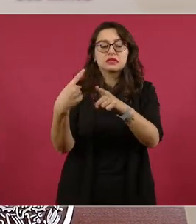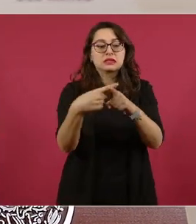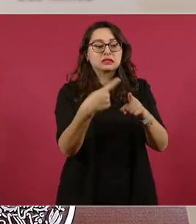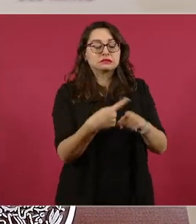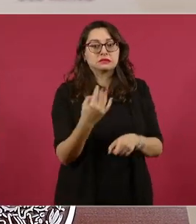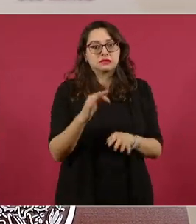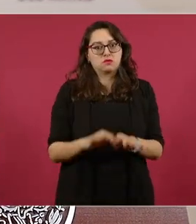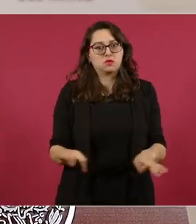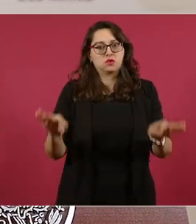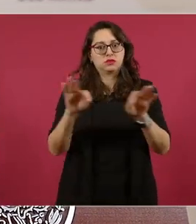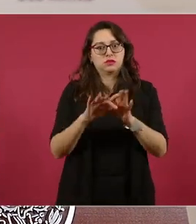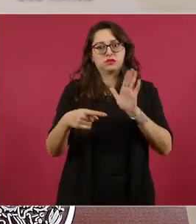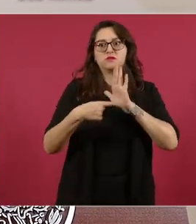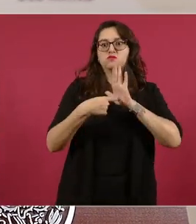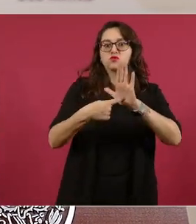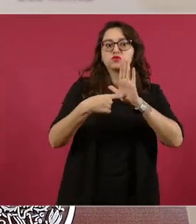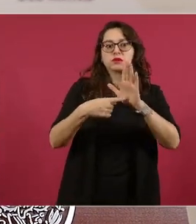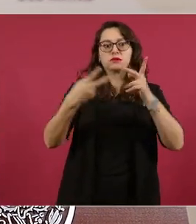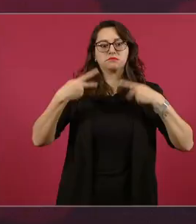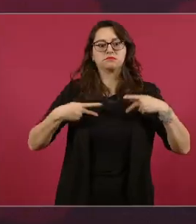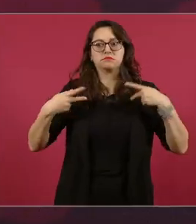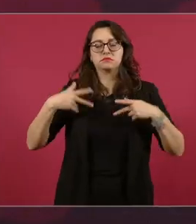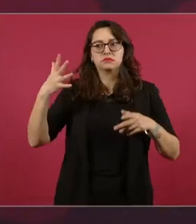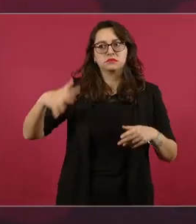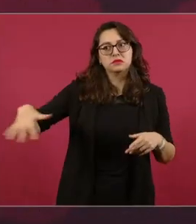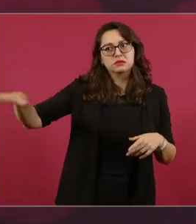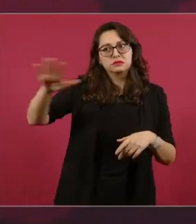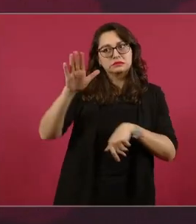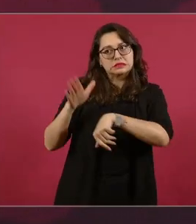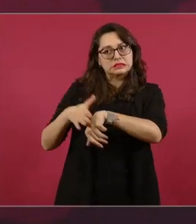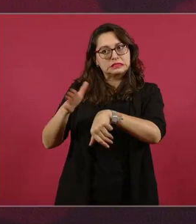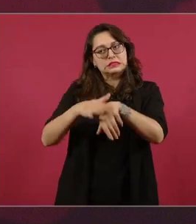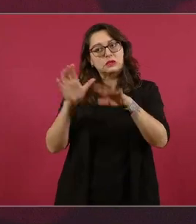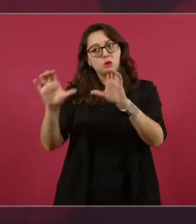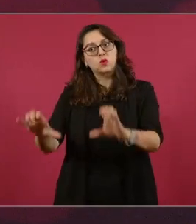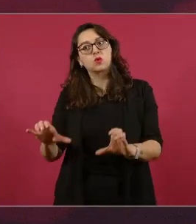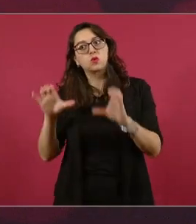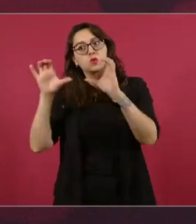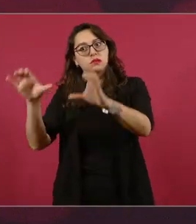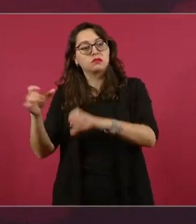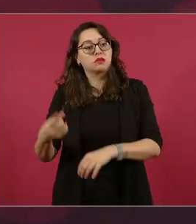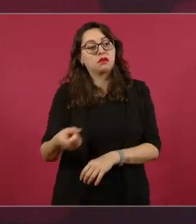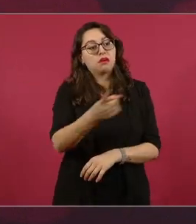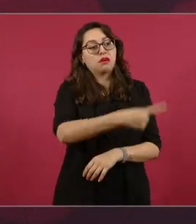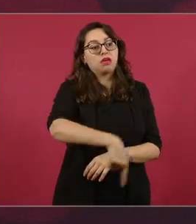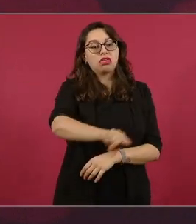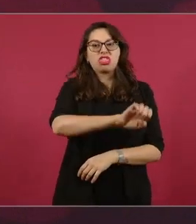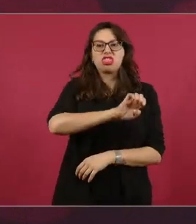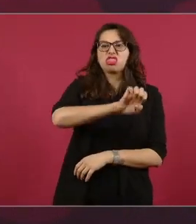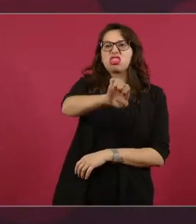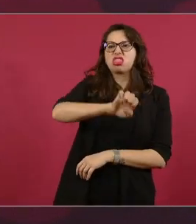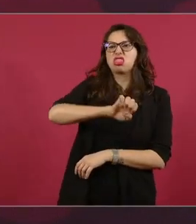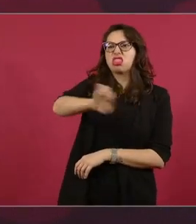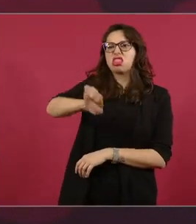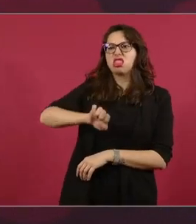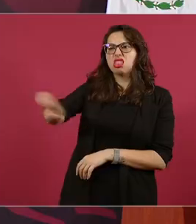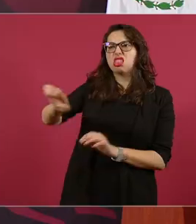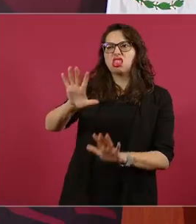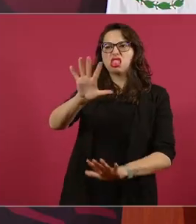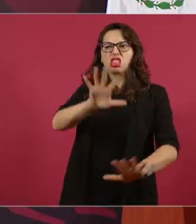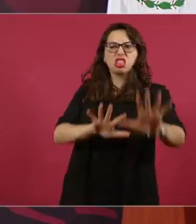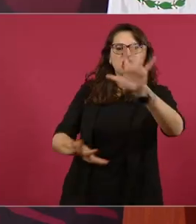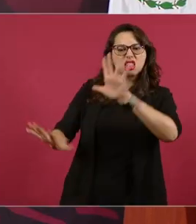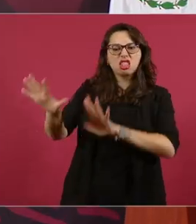a la población, que tengan cuidado. Porque López Dóriga y